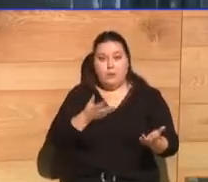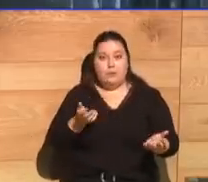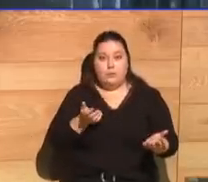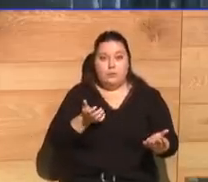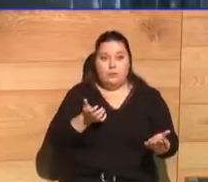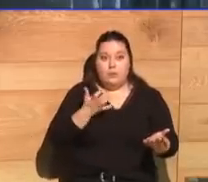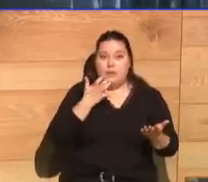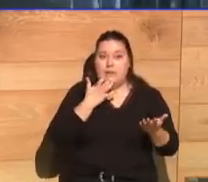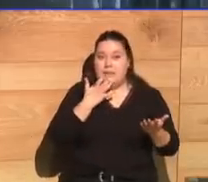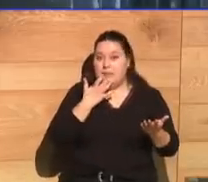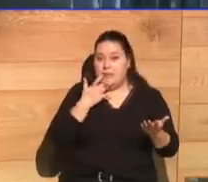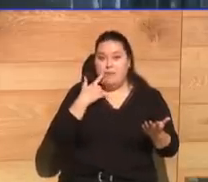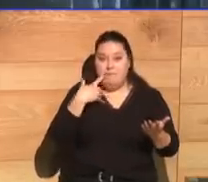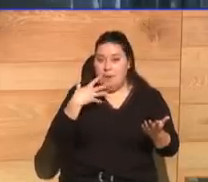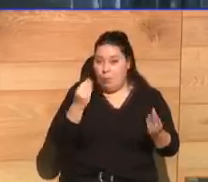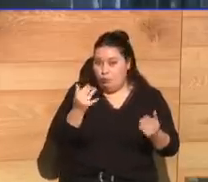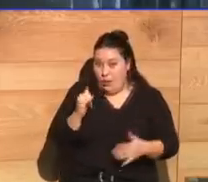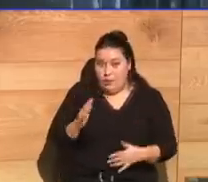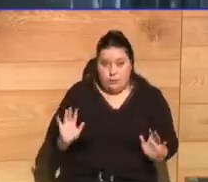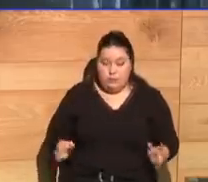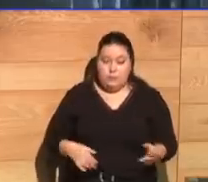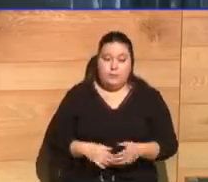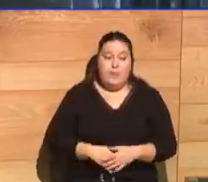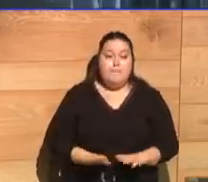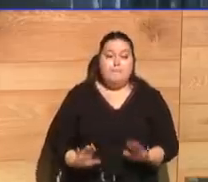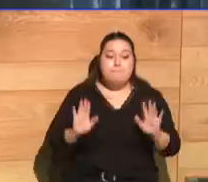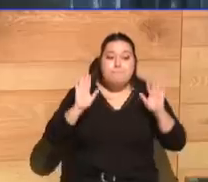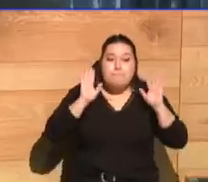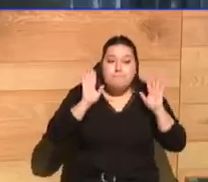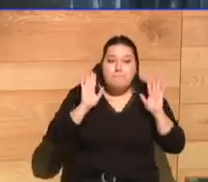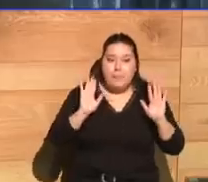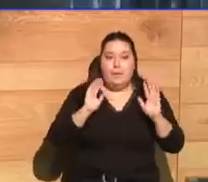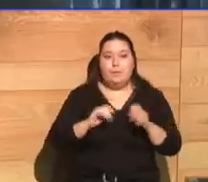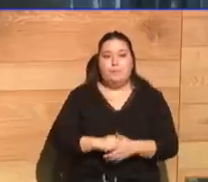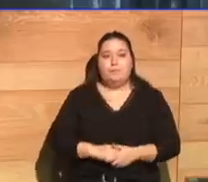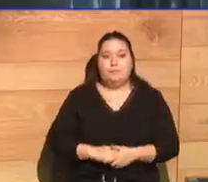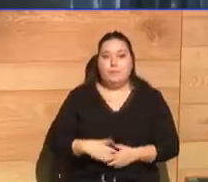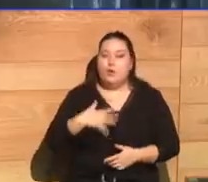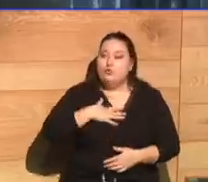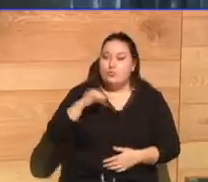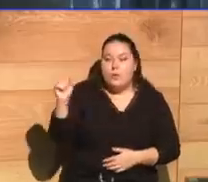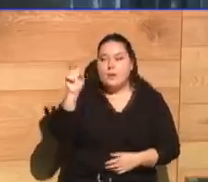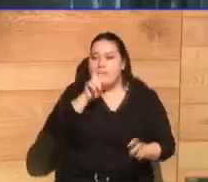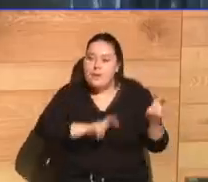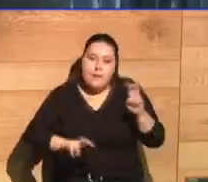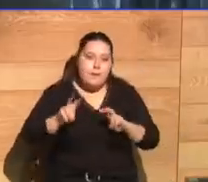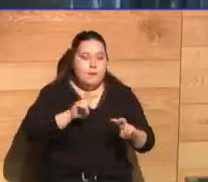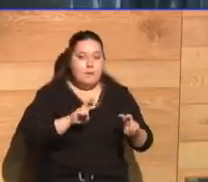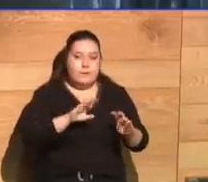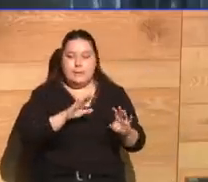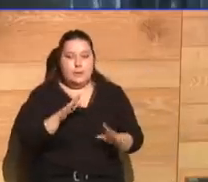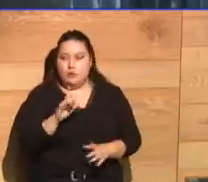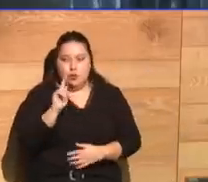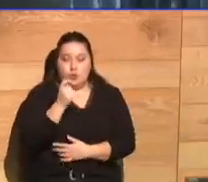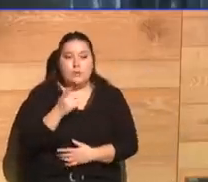mientras tenga muchísima fama. Pero en esa búsqueda de Superman que no aparece, Ilia tiene una brillante